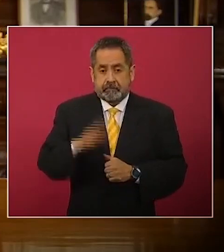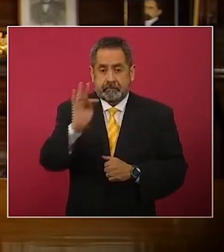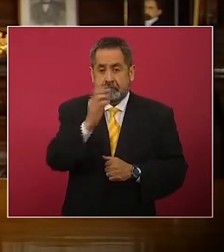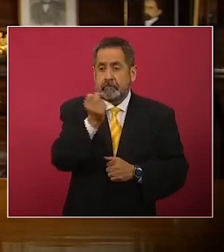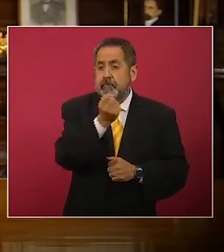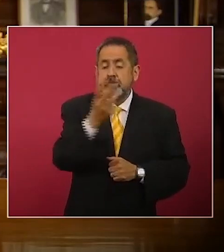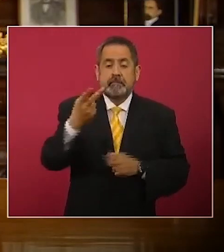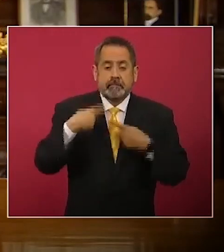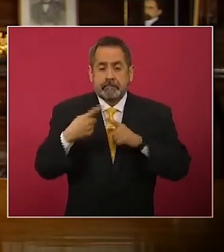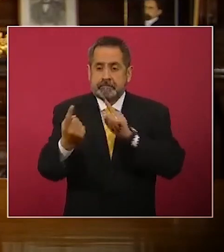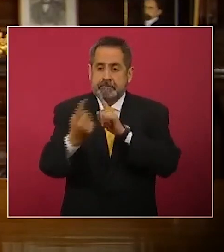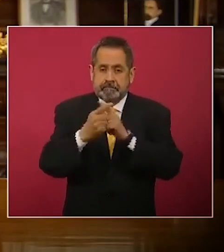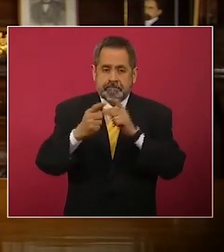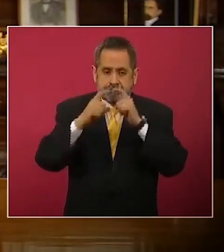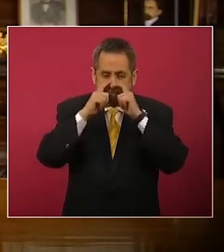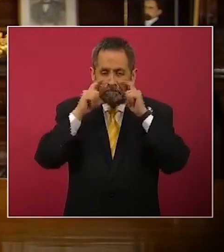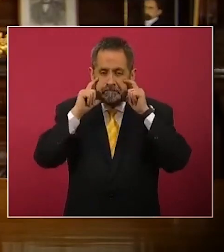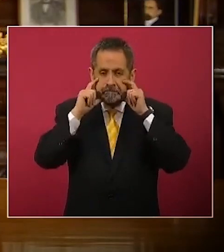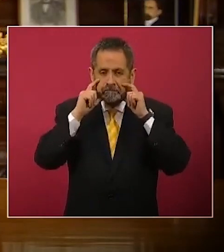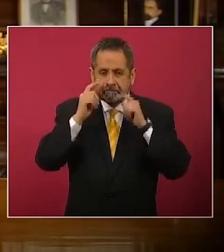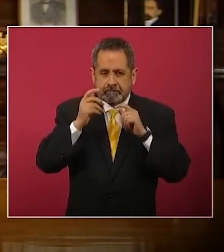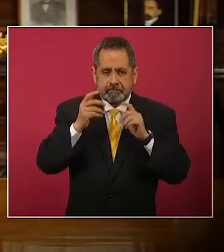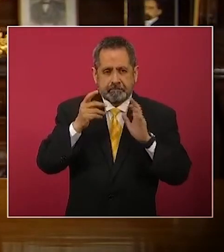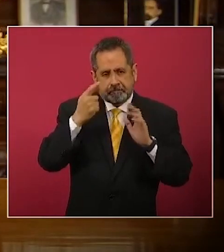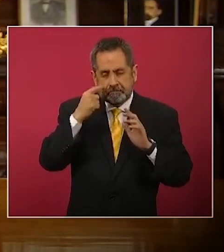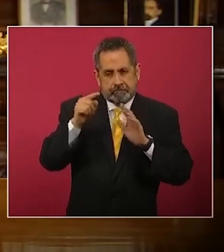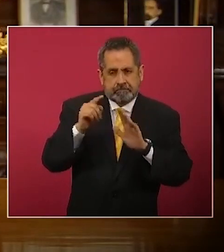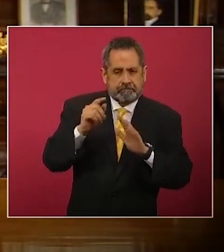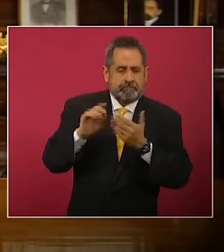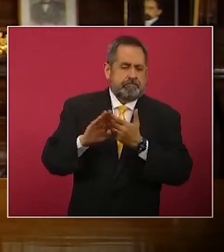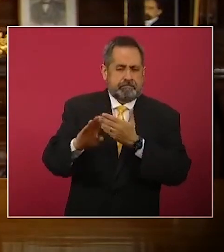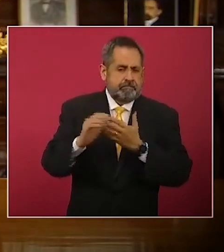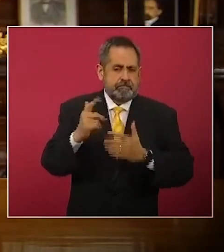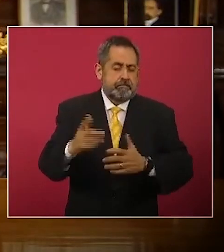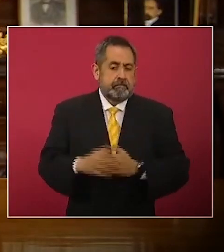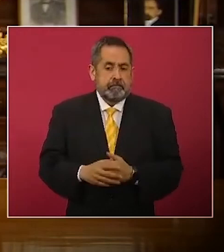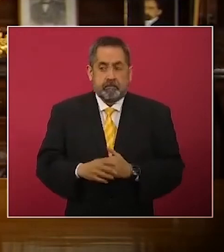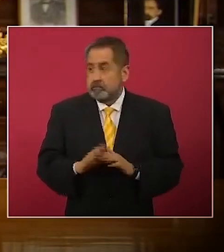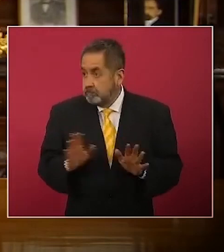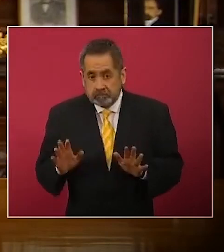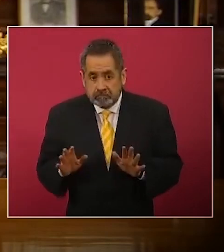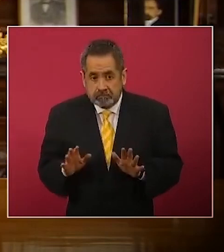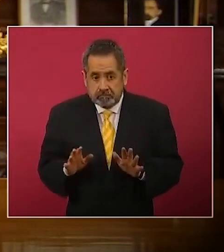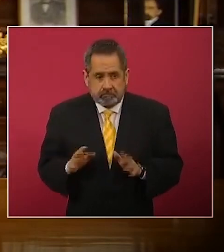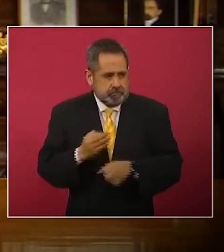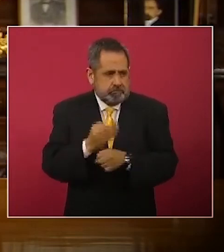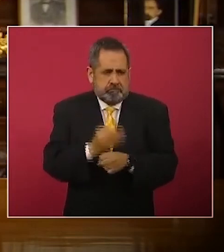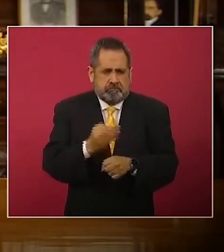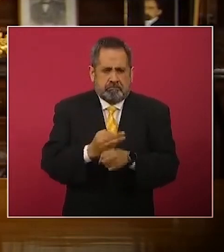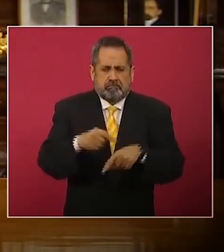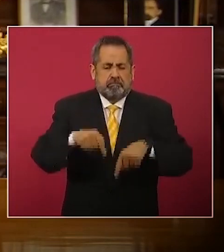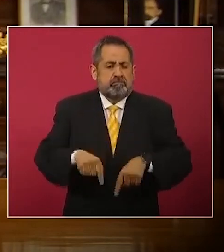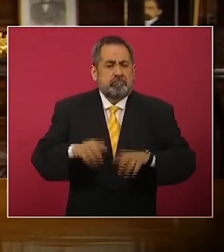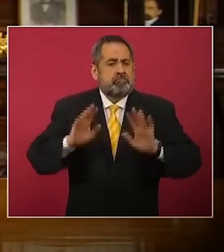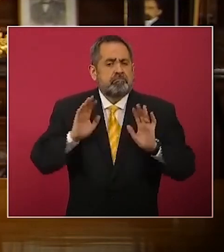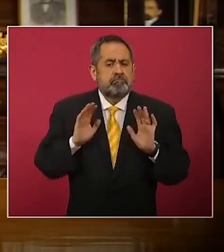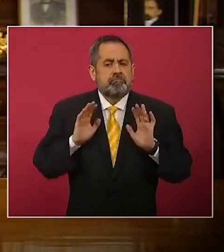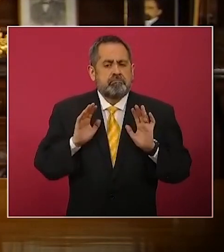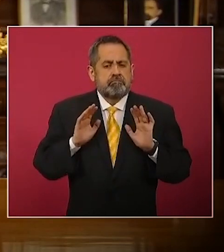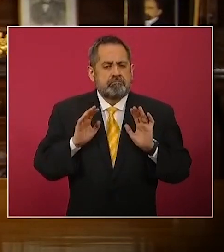cubrebocas. Me voy a poner el cubrebocas, si no pues es como lo estoy haciendo